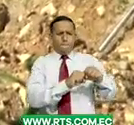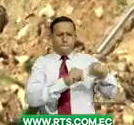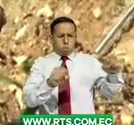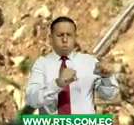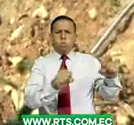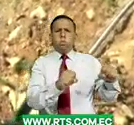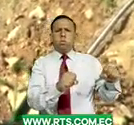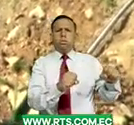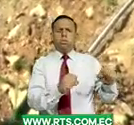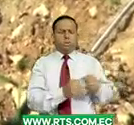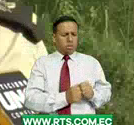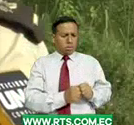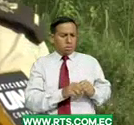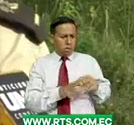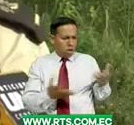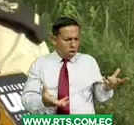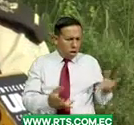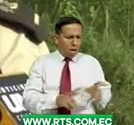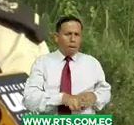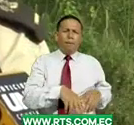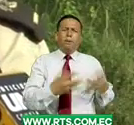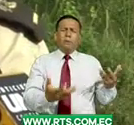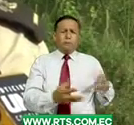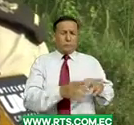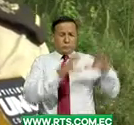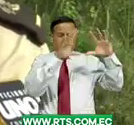algo, y producto de eso